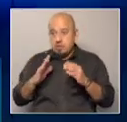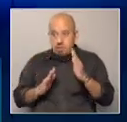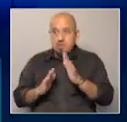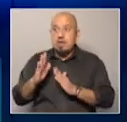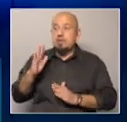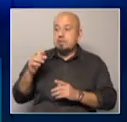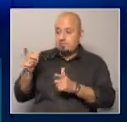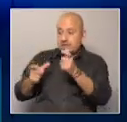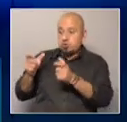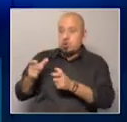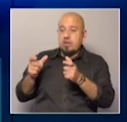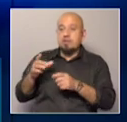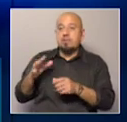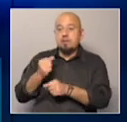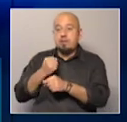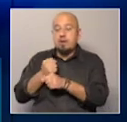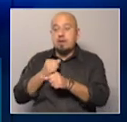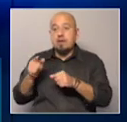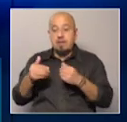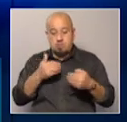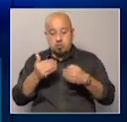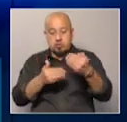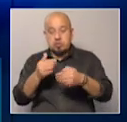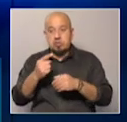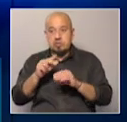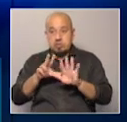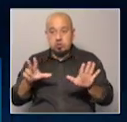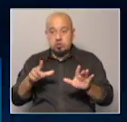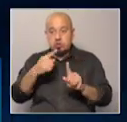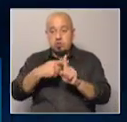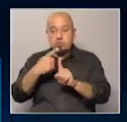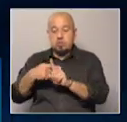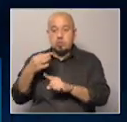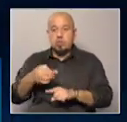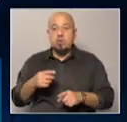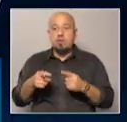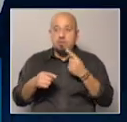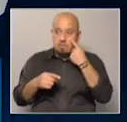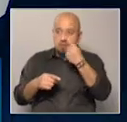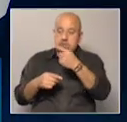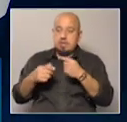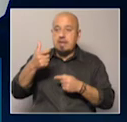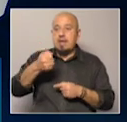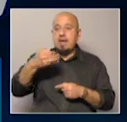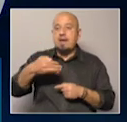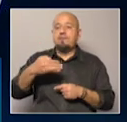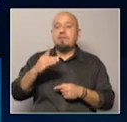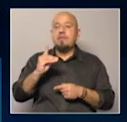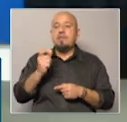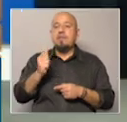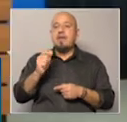vaya destinado a cumplir con este objetivo, el proceso este de 18 meses se estaría cumpliendo. Escuchamos y vemos a Pablo Abdala, ¿te parece? No.